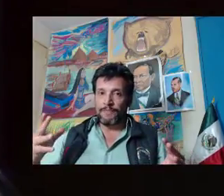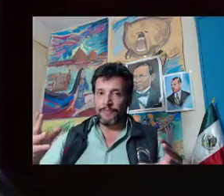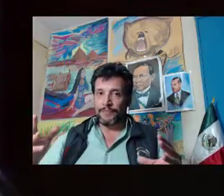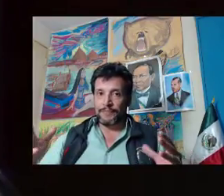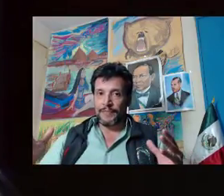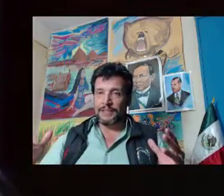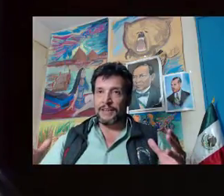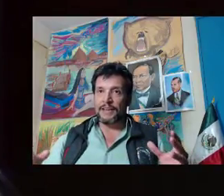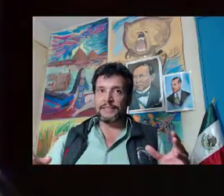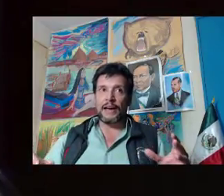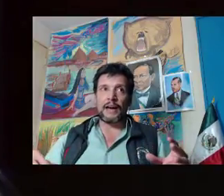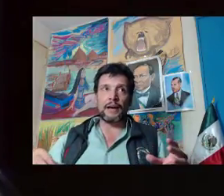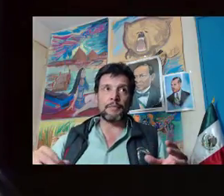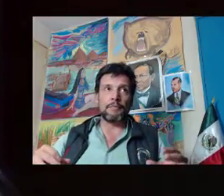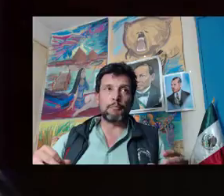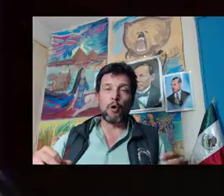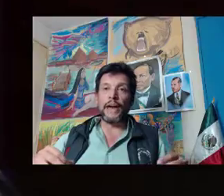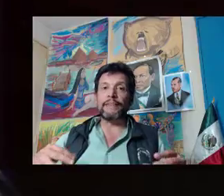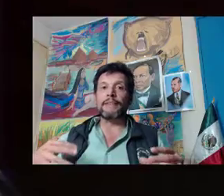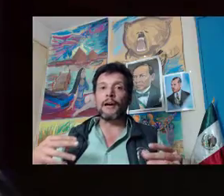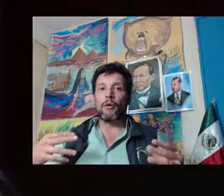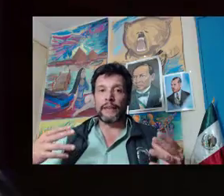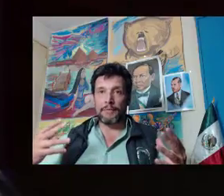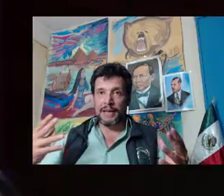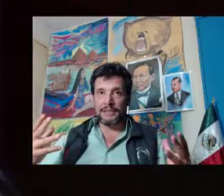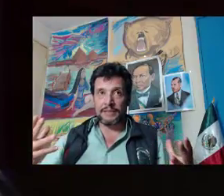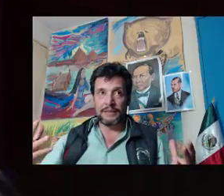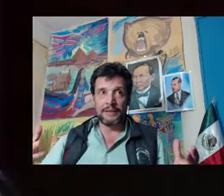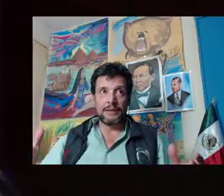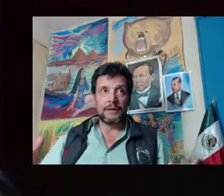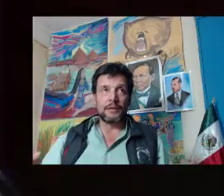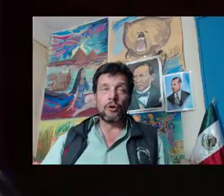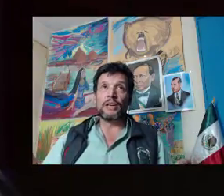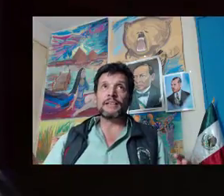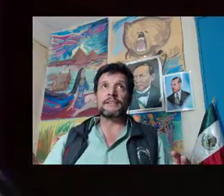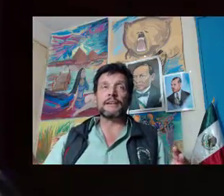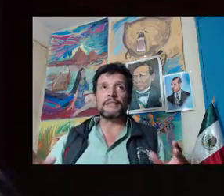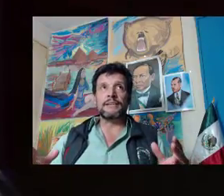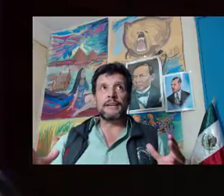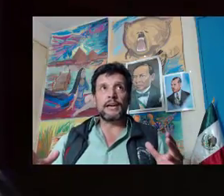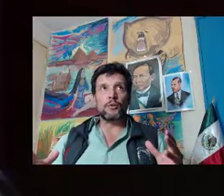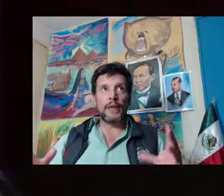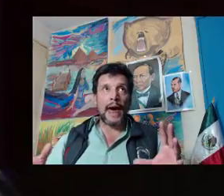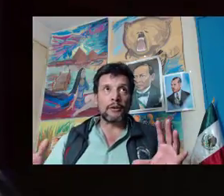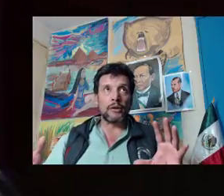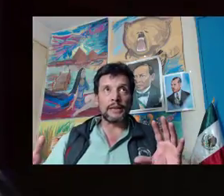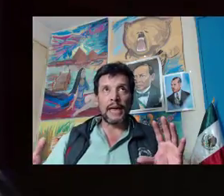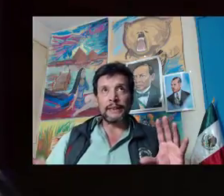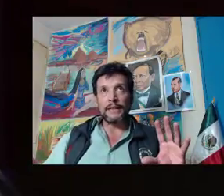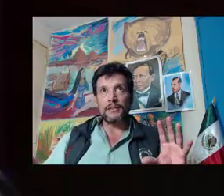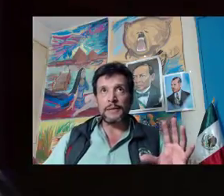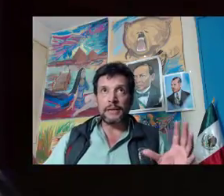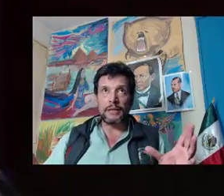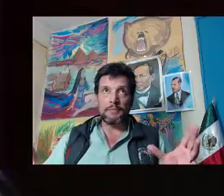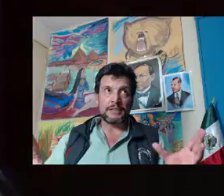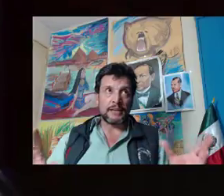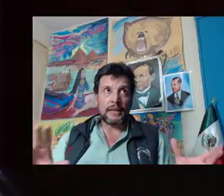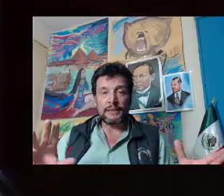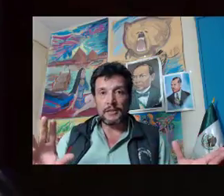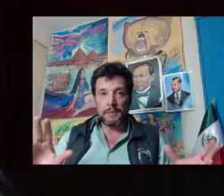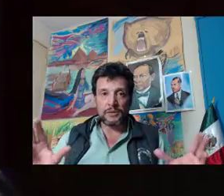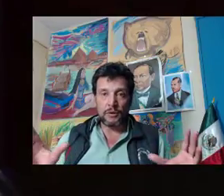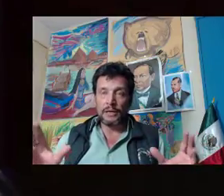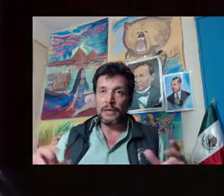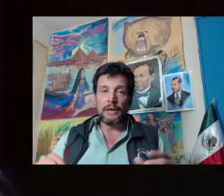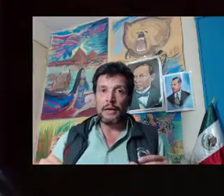¿Escucharon el tono? Así hasta poético además, ¿no? Y es de que sí ayudaron a tantas víctimas y